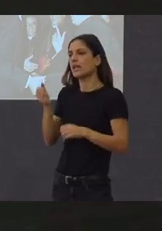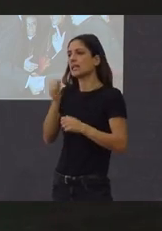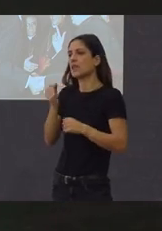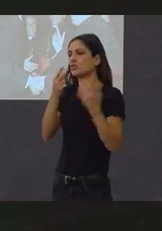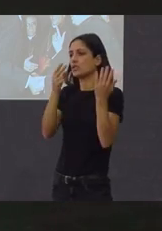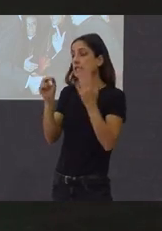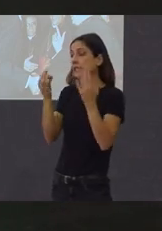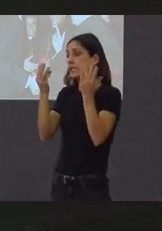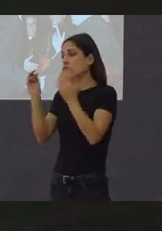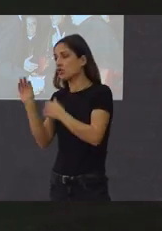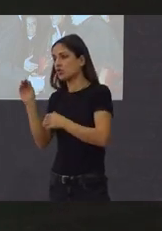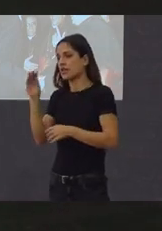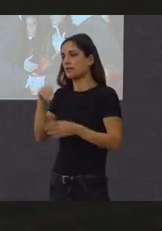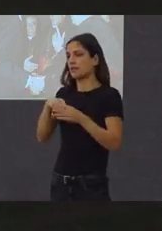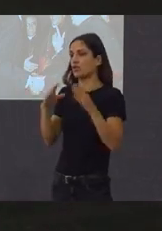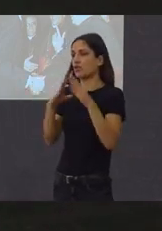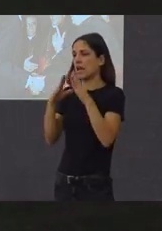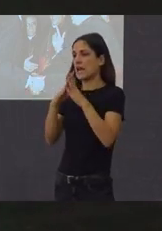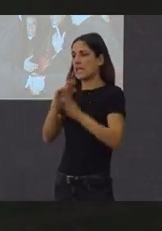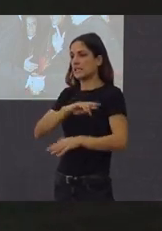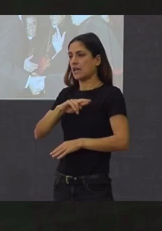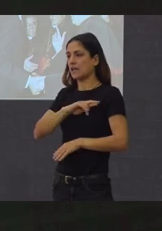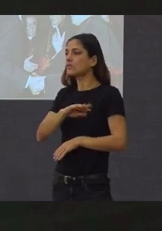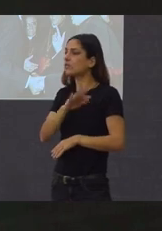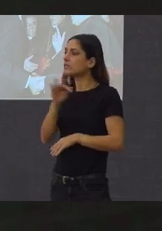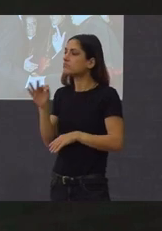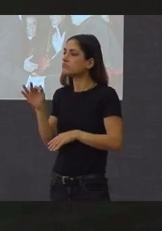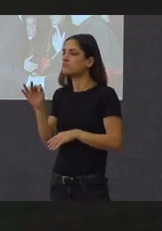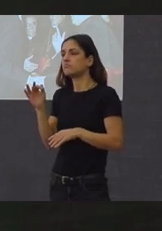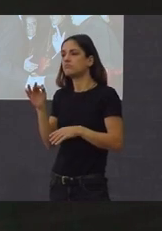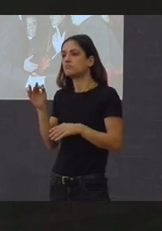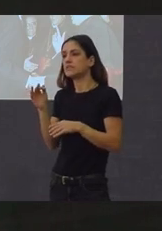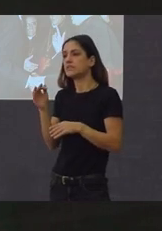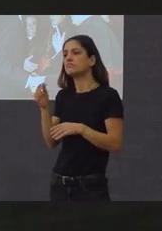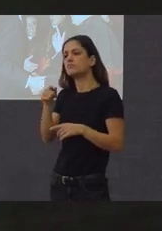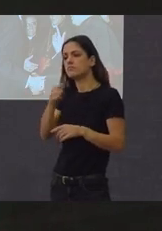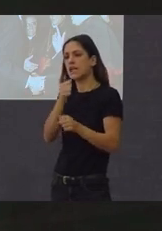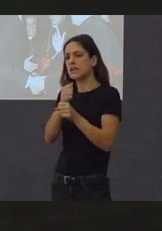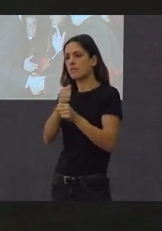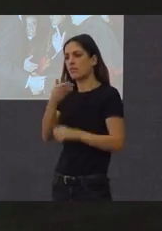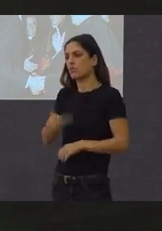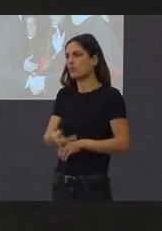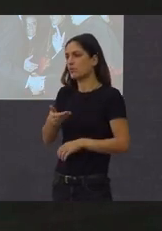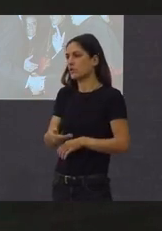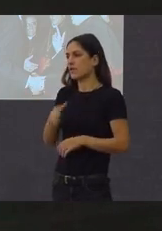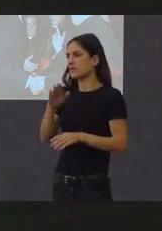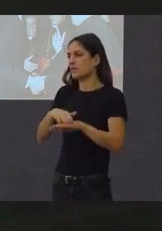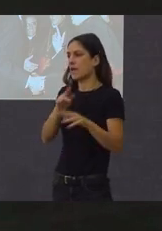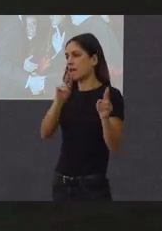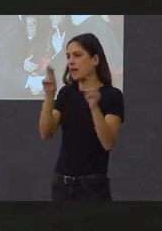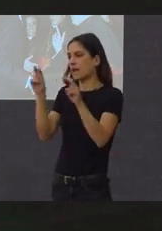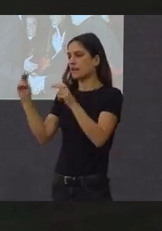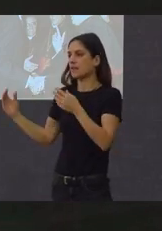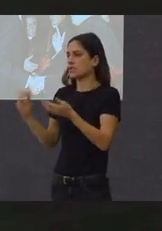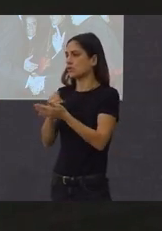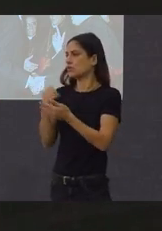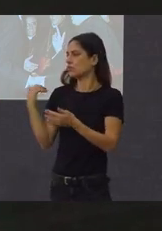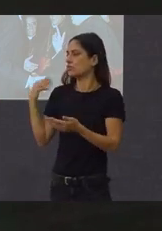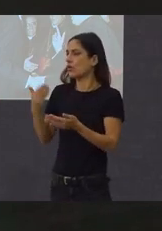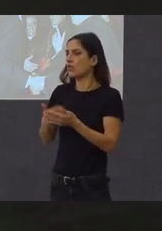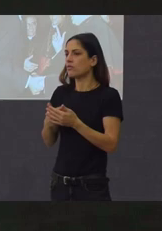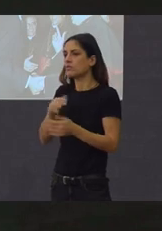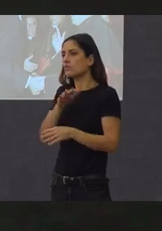70, 80, que tamén fixeron unha labor importantísima para todas estas cuestións, pero que outra